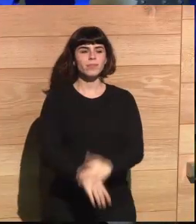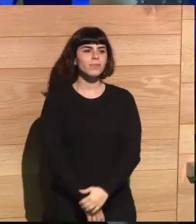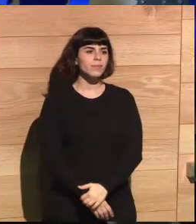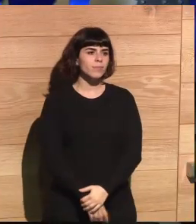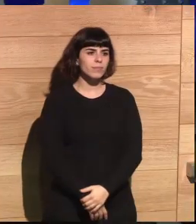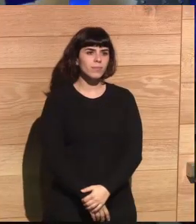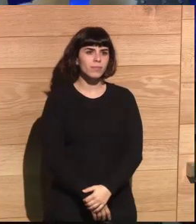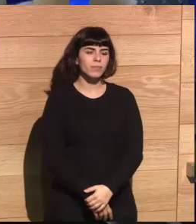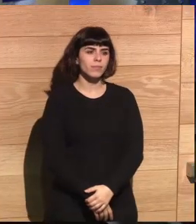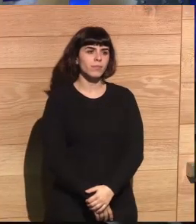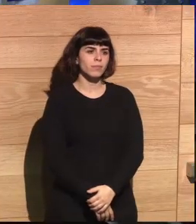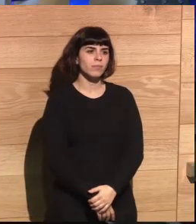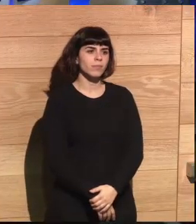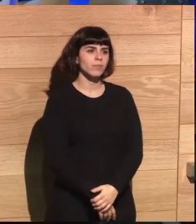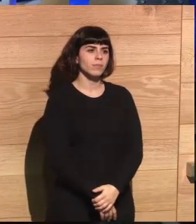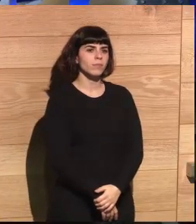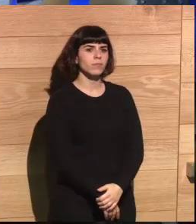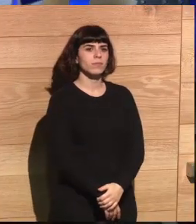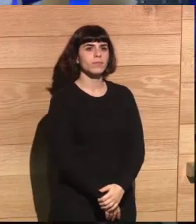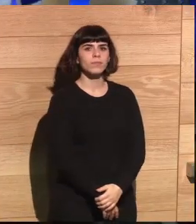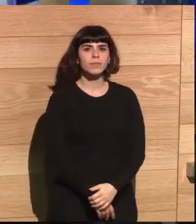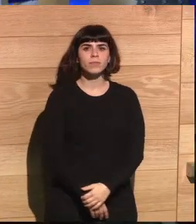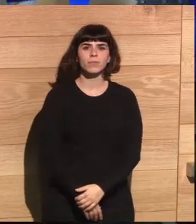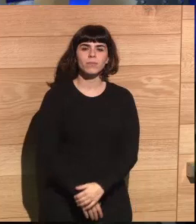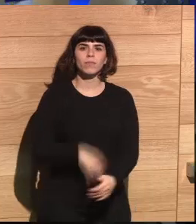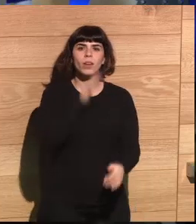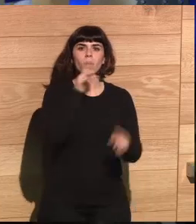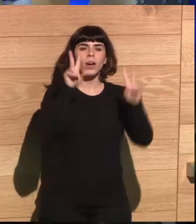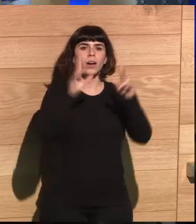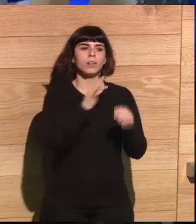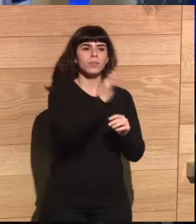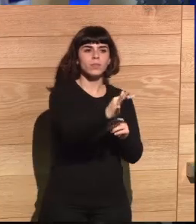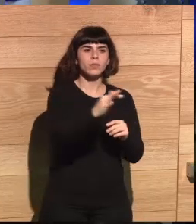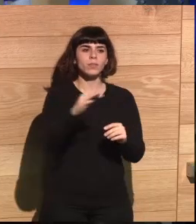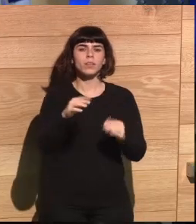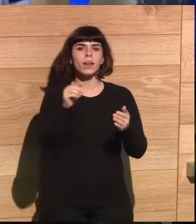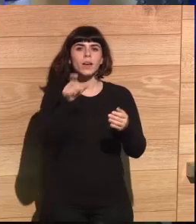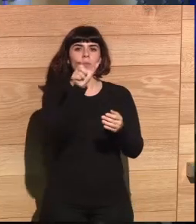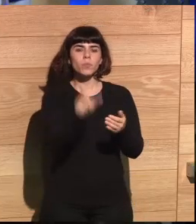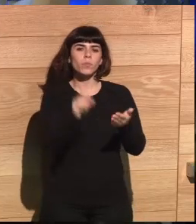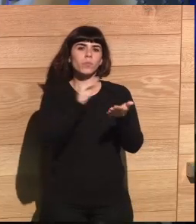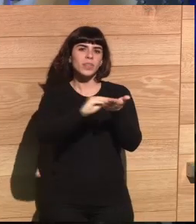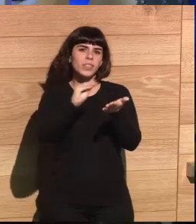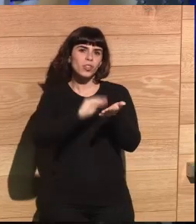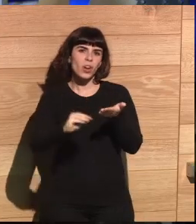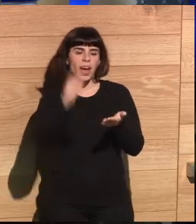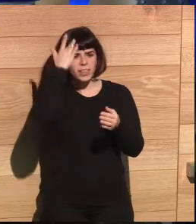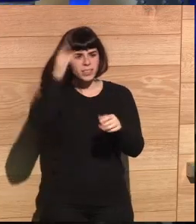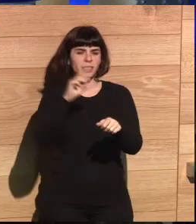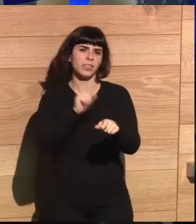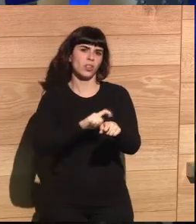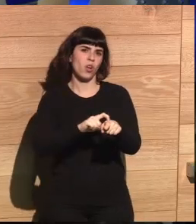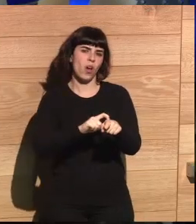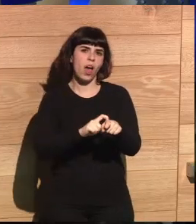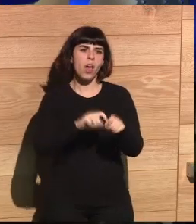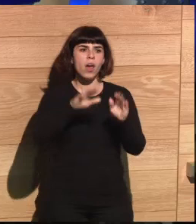Bueno, pues es el turno ahora de Beatriz Becerra. Ella es escritora, activista, política, psicóloga. En su